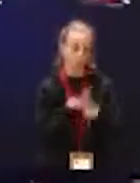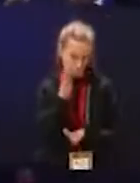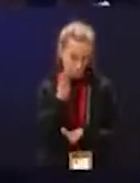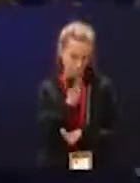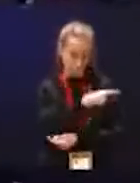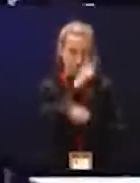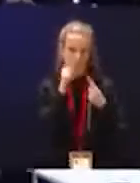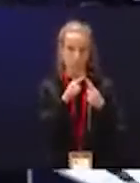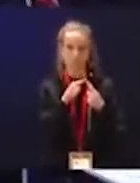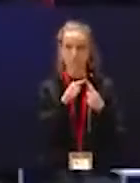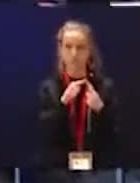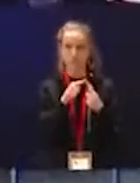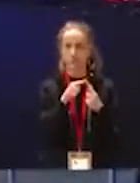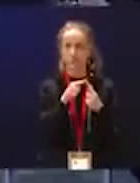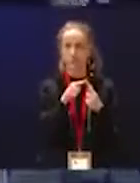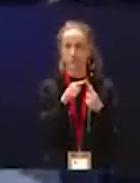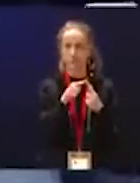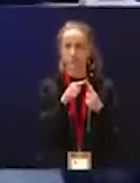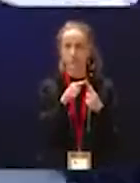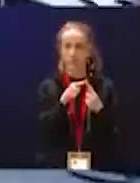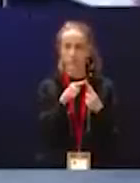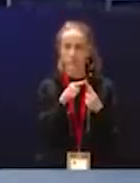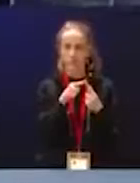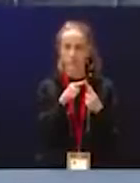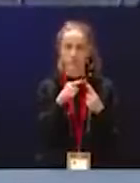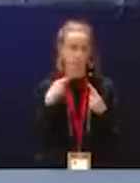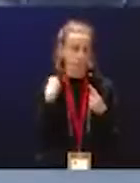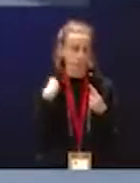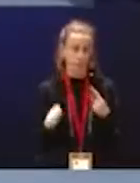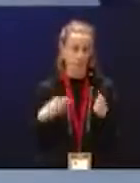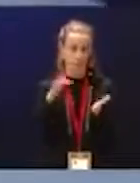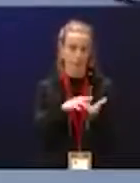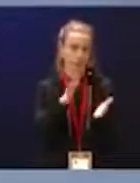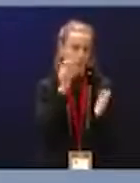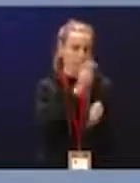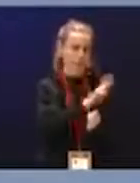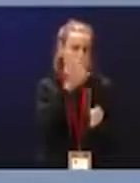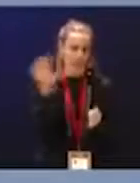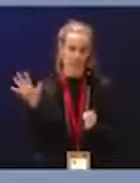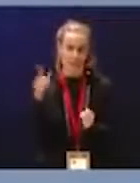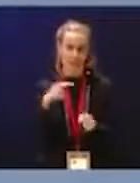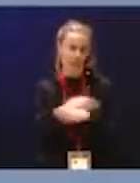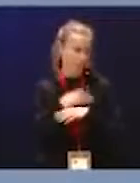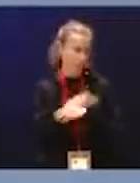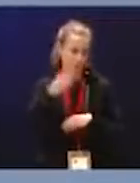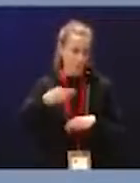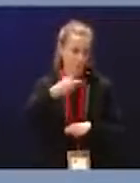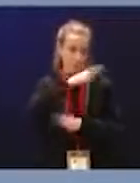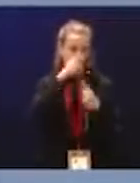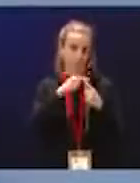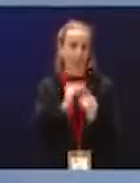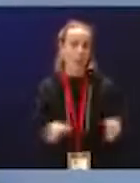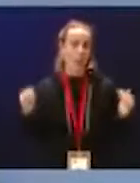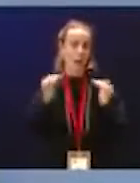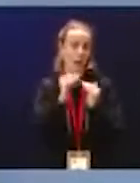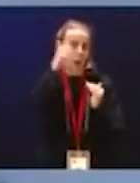primera, y además en un día como hoy, como he dicho antes, el 25 de noviembre, creo que es pertinente, es la igualdad real y efectiva entre hombres y